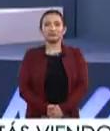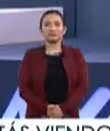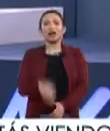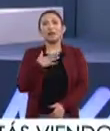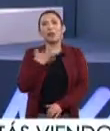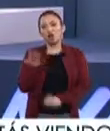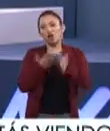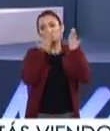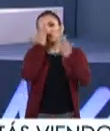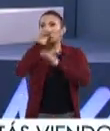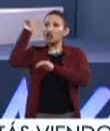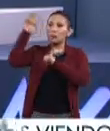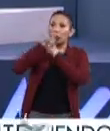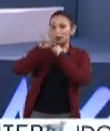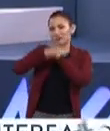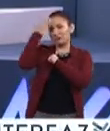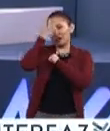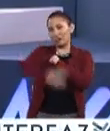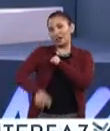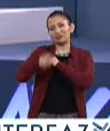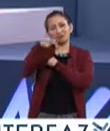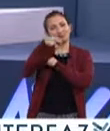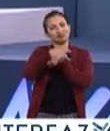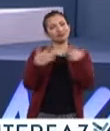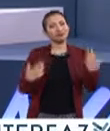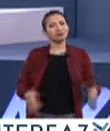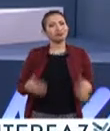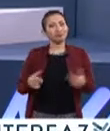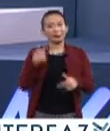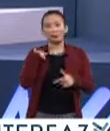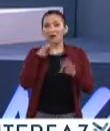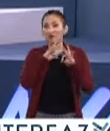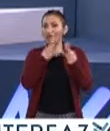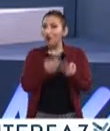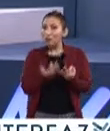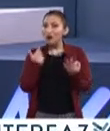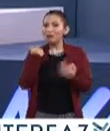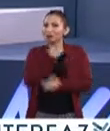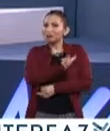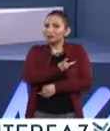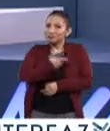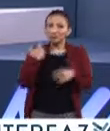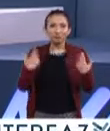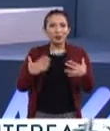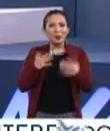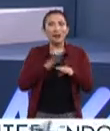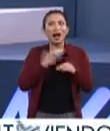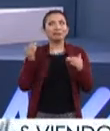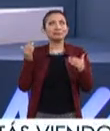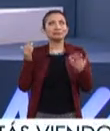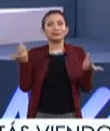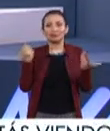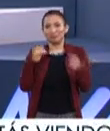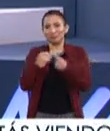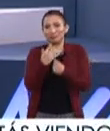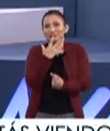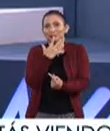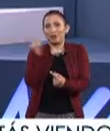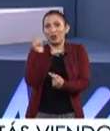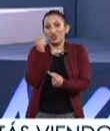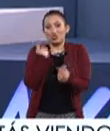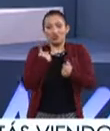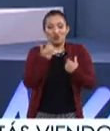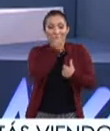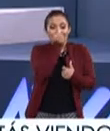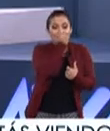Y bueno, estudiar en el mundo, como bien lo sabemos, es una de las alternativas y placeres más, pues más impactantes cuando uno